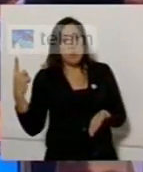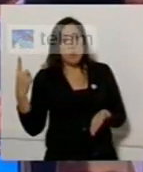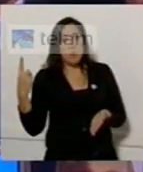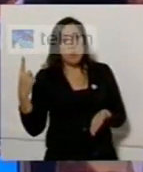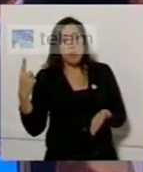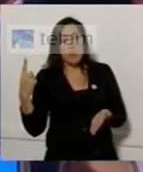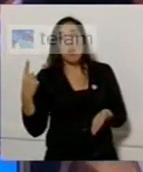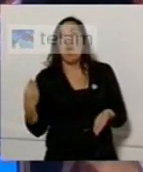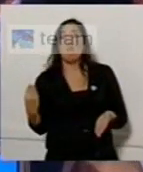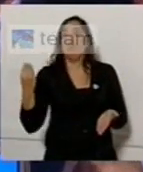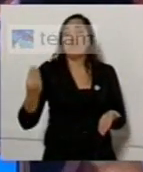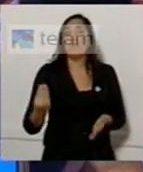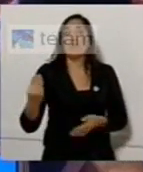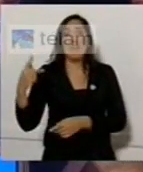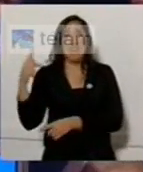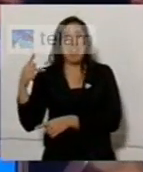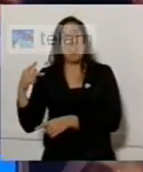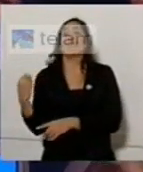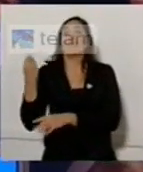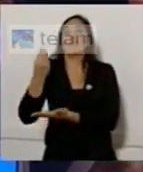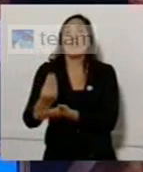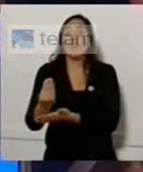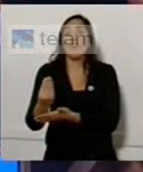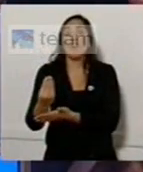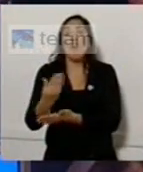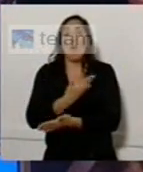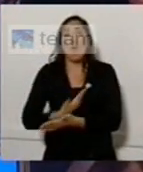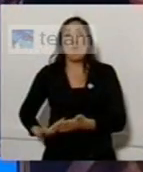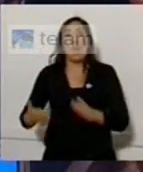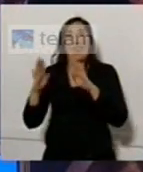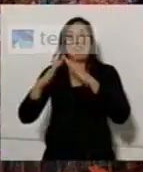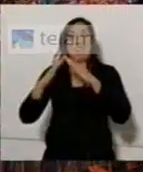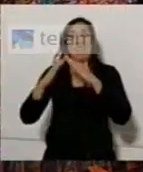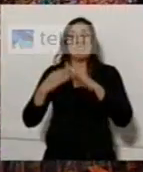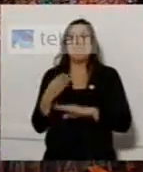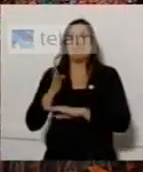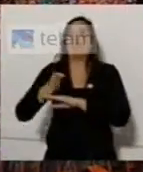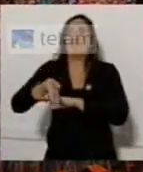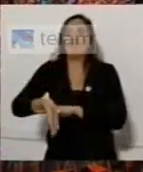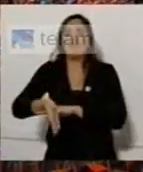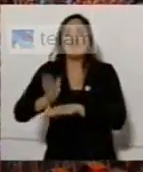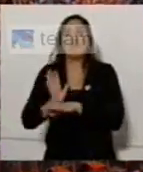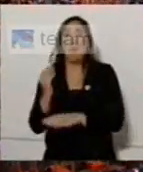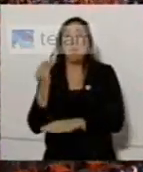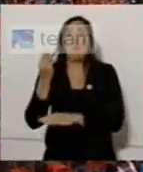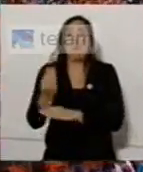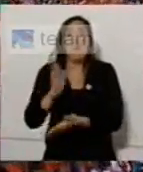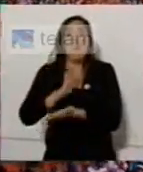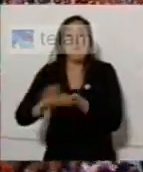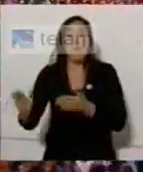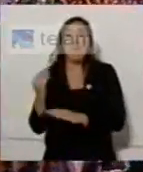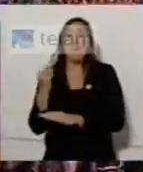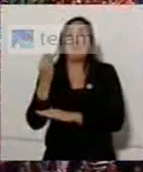Néstor entró en la casa de gobierno como el fenómeno, como